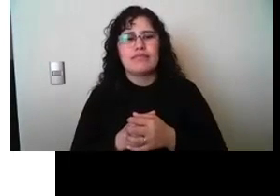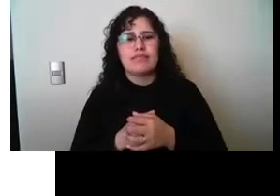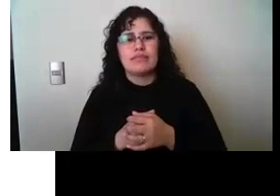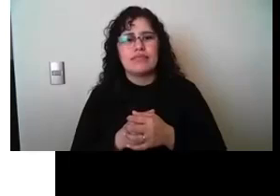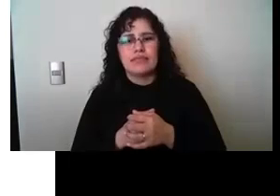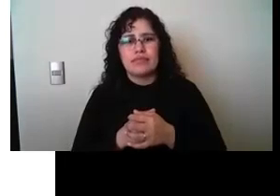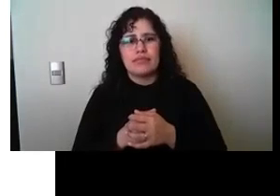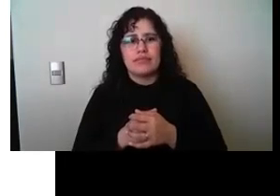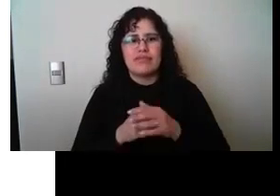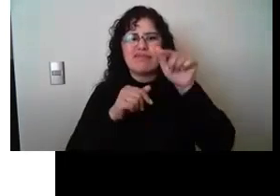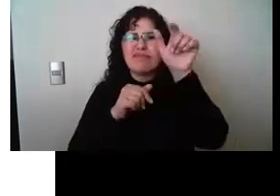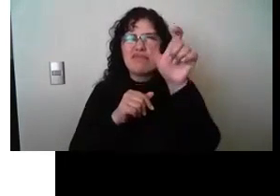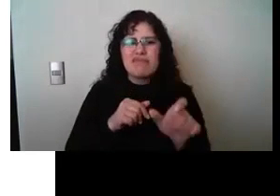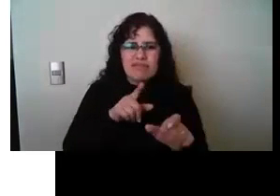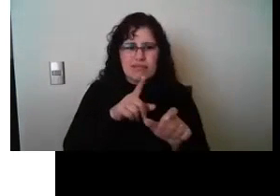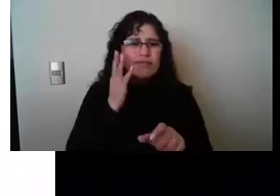¿Y qué son los